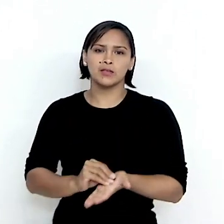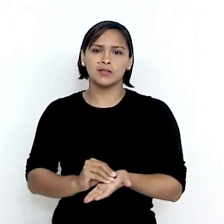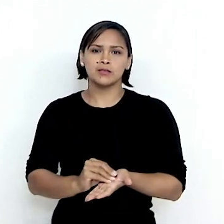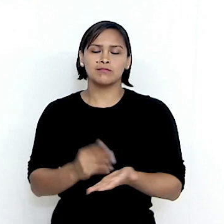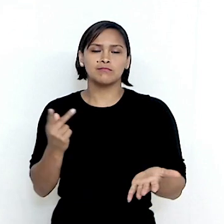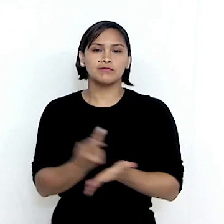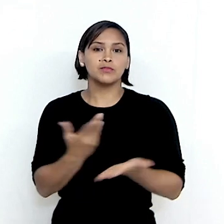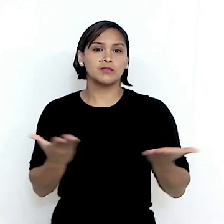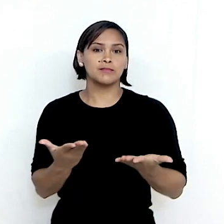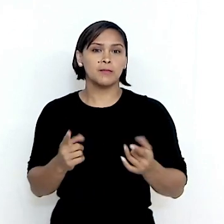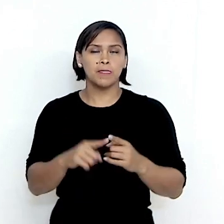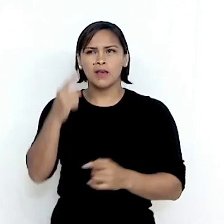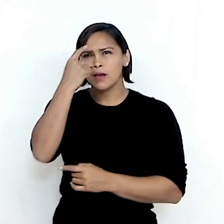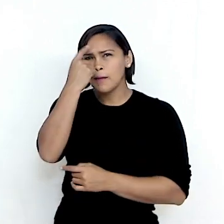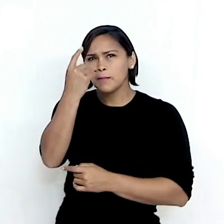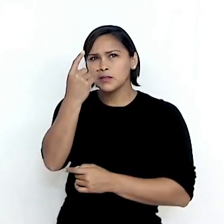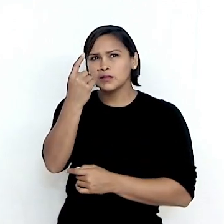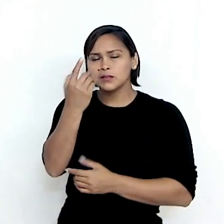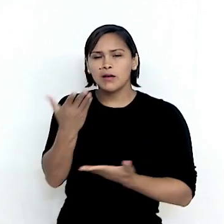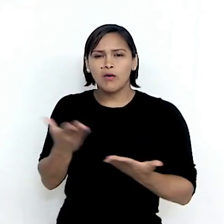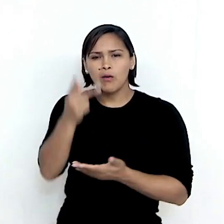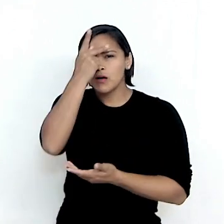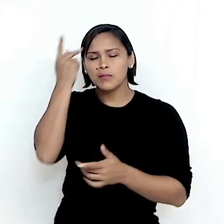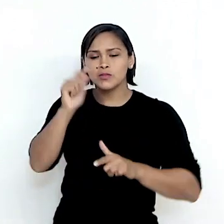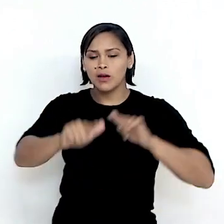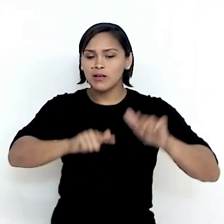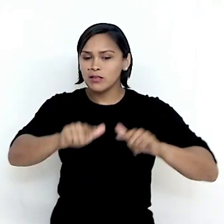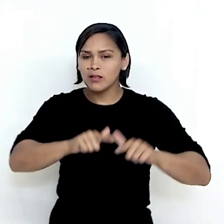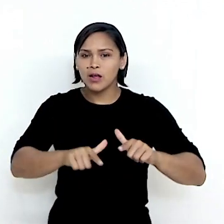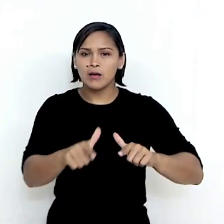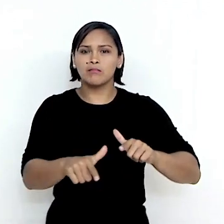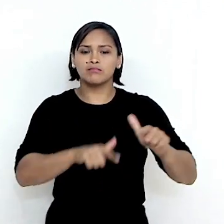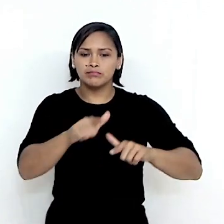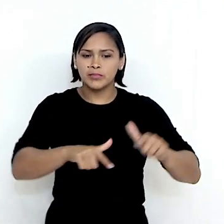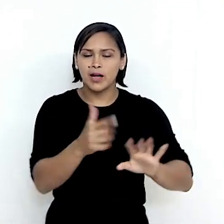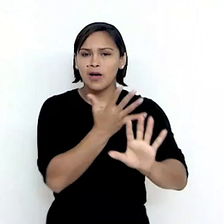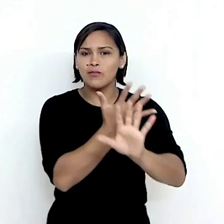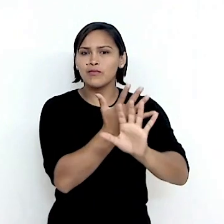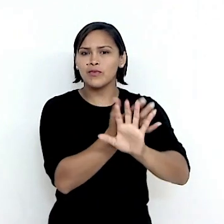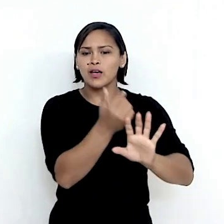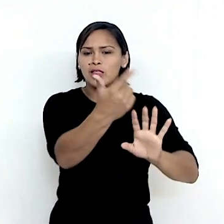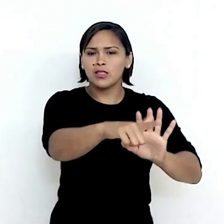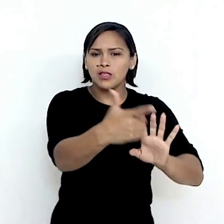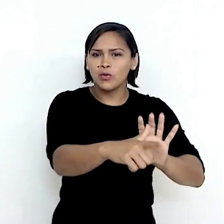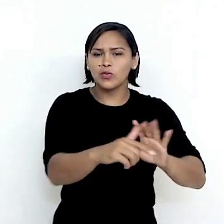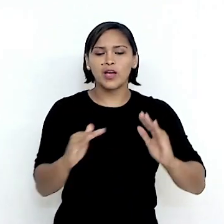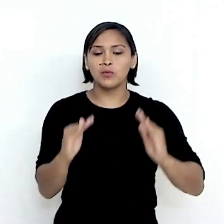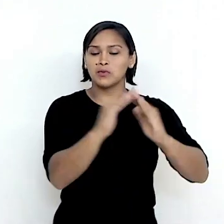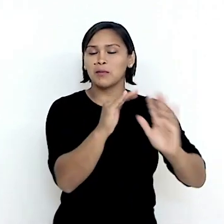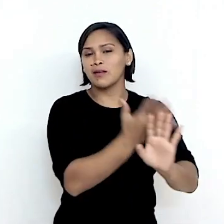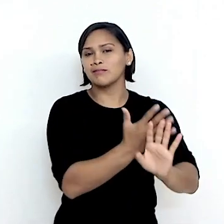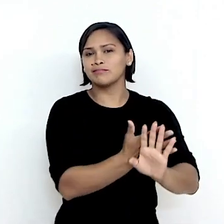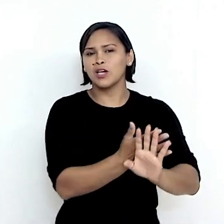ahora un mercado laboral sin videoconferencias o teletrabajo? o la economía sin el e-commerce o